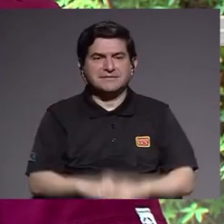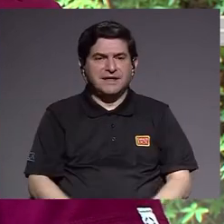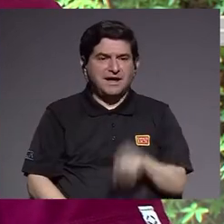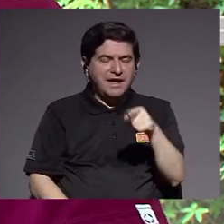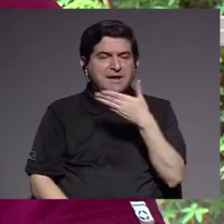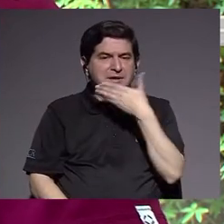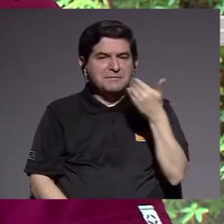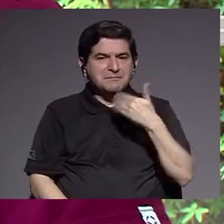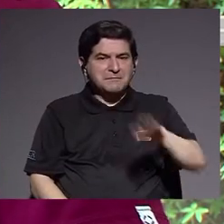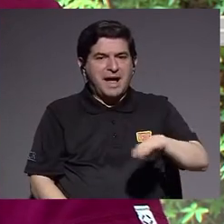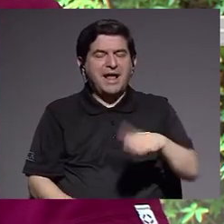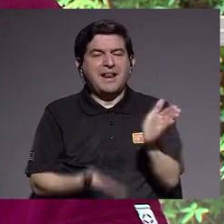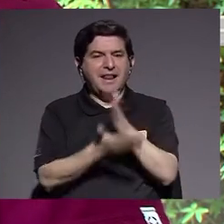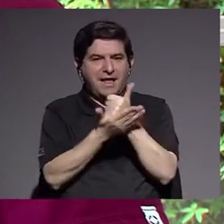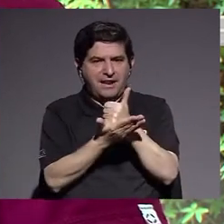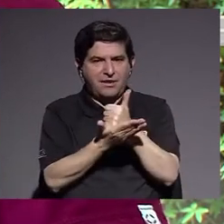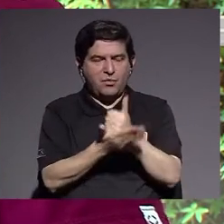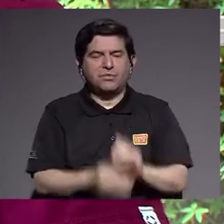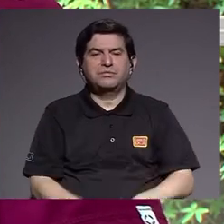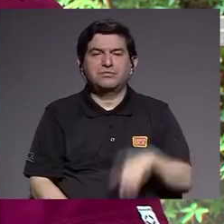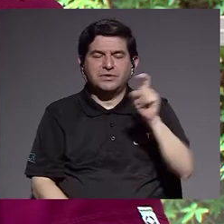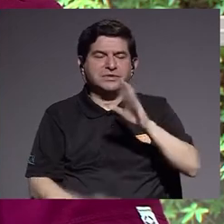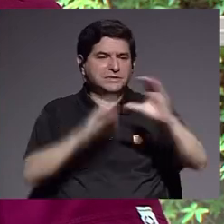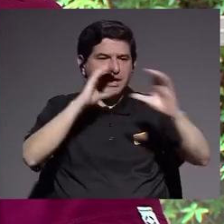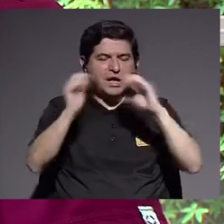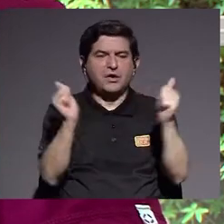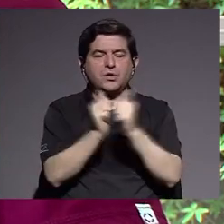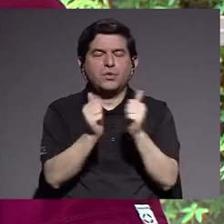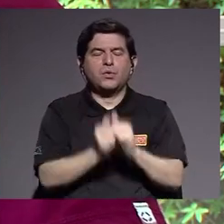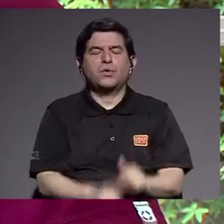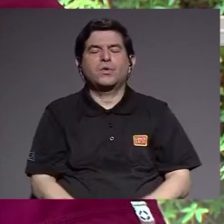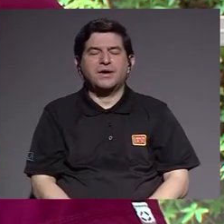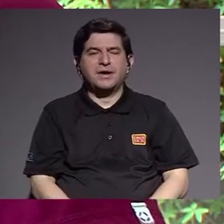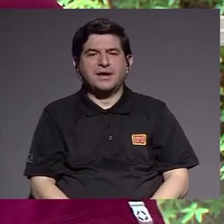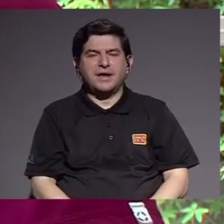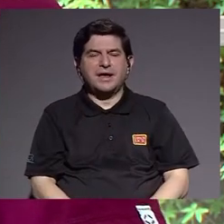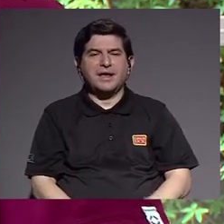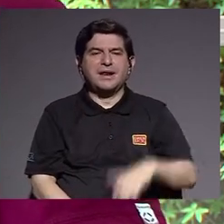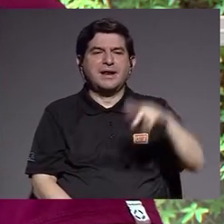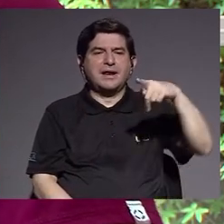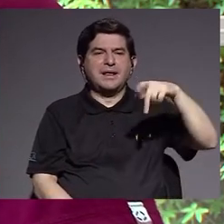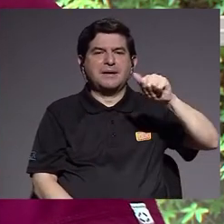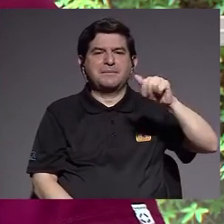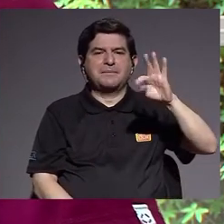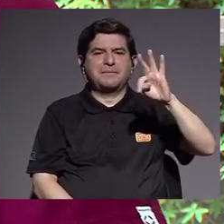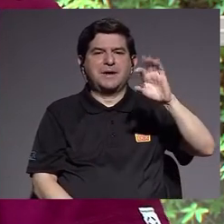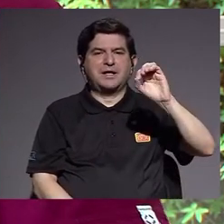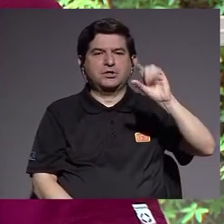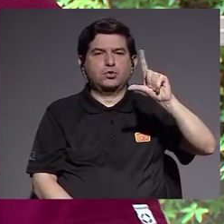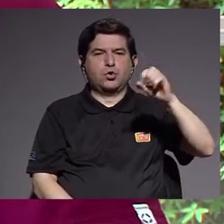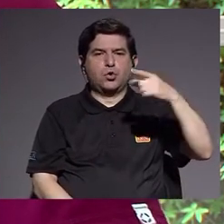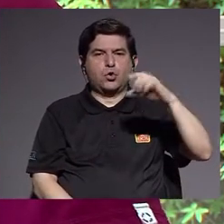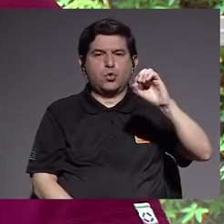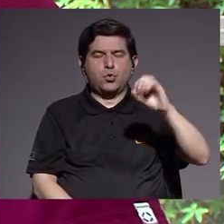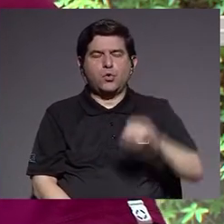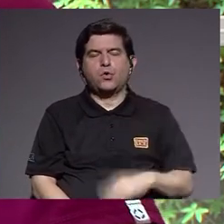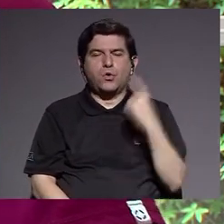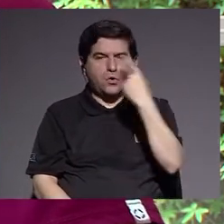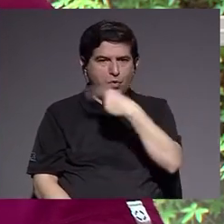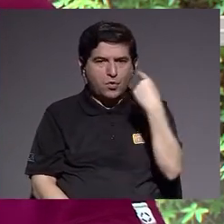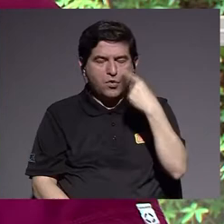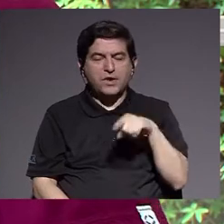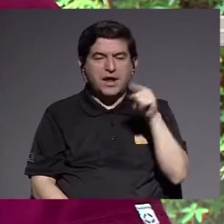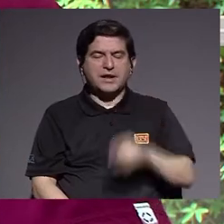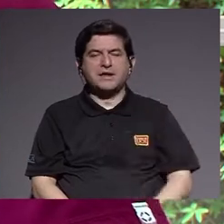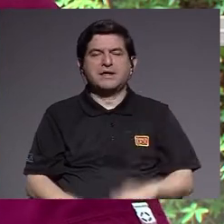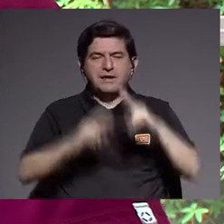que nos dice hay algo está mal en este caso y hay que comunicarse con el pastor lograr integrar la clínica tomo una biopsia eso se mandó al